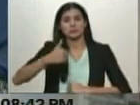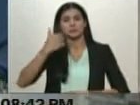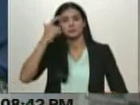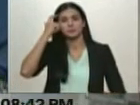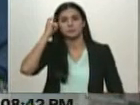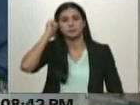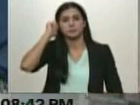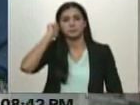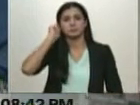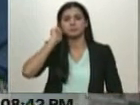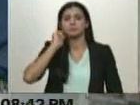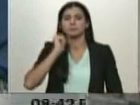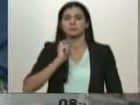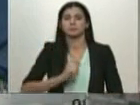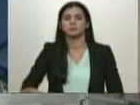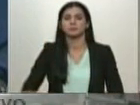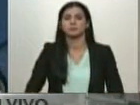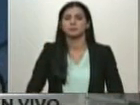Hay que llenarse,